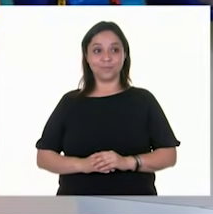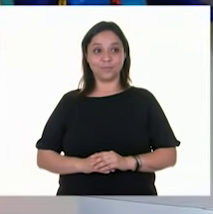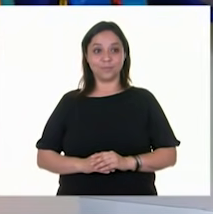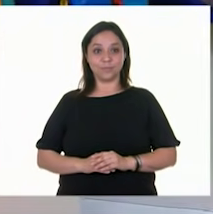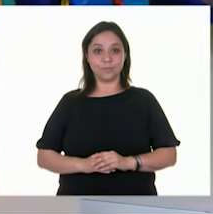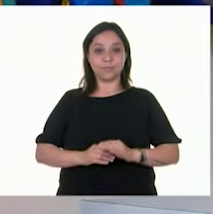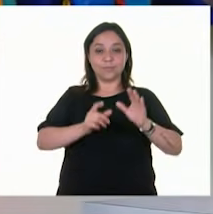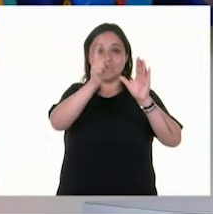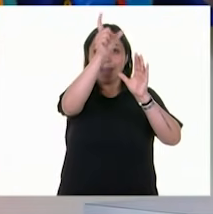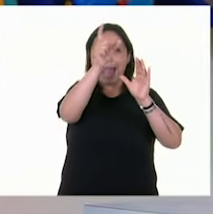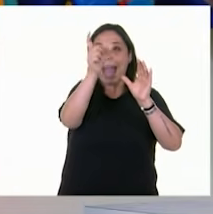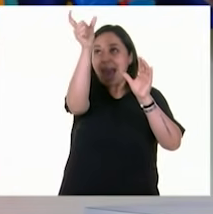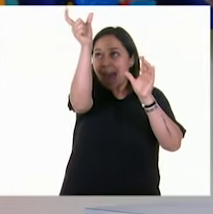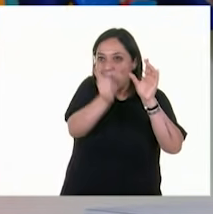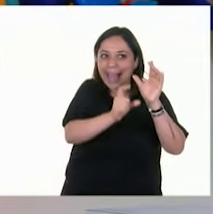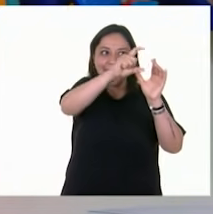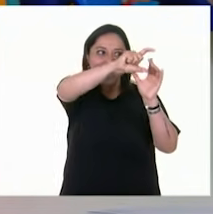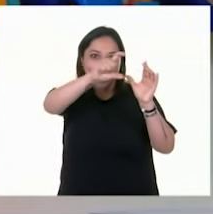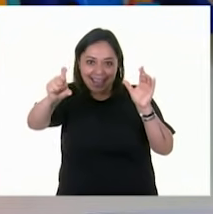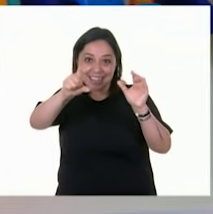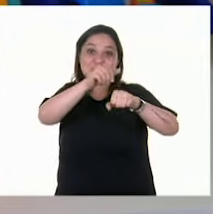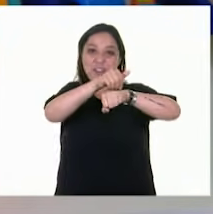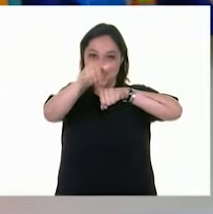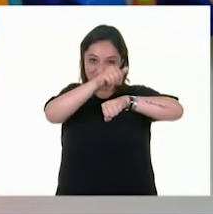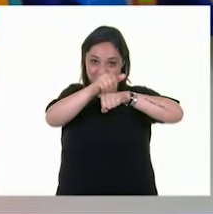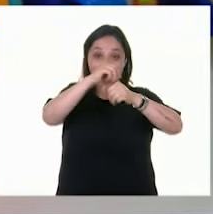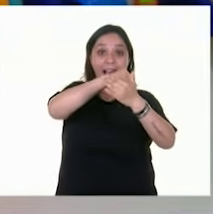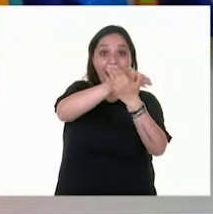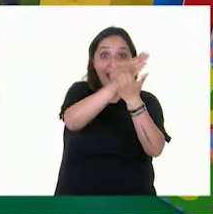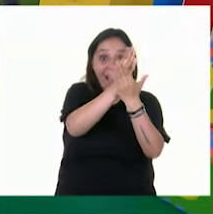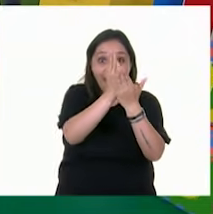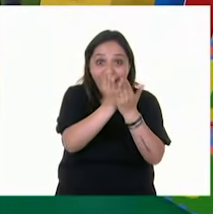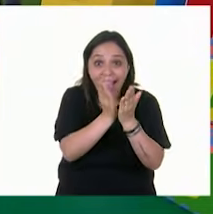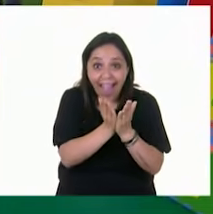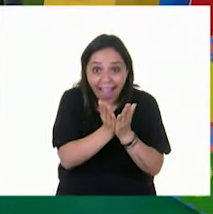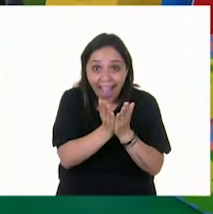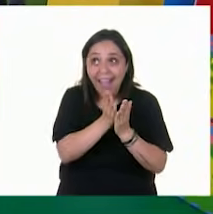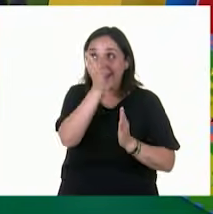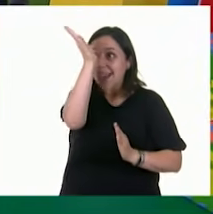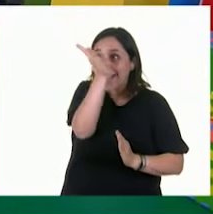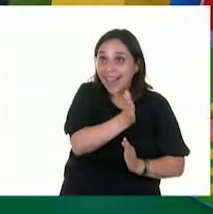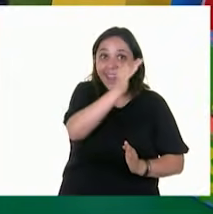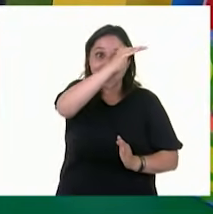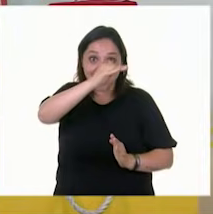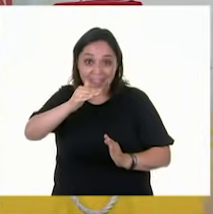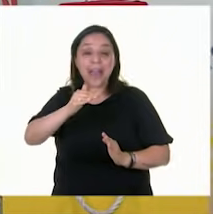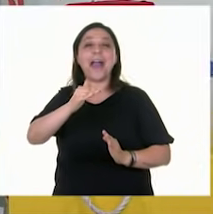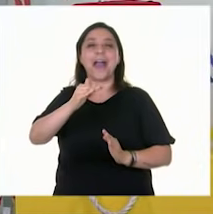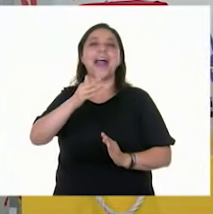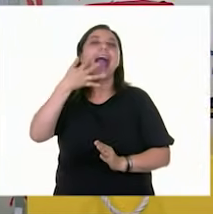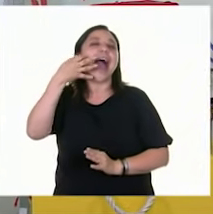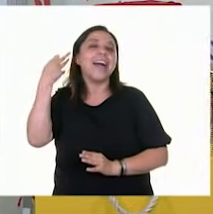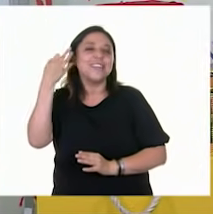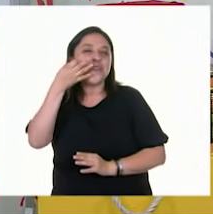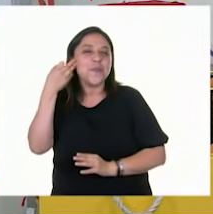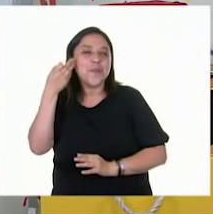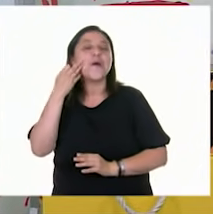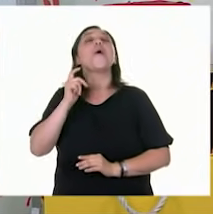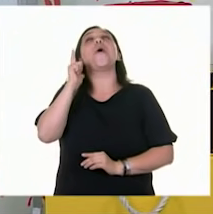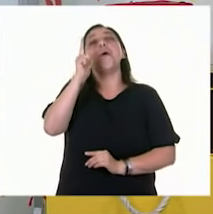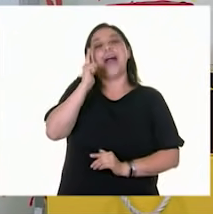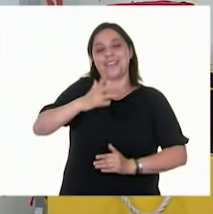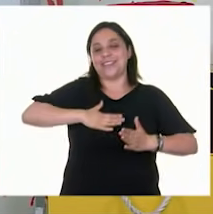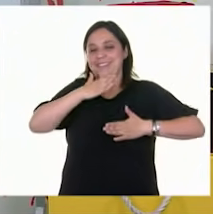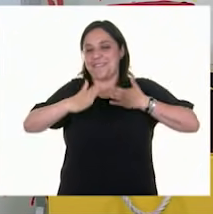Gato de fracciones. ¡Oh, el gato de fracciones! Muy bien. Muy bien. Entonces, este gato de fracciones, esperemos que esté muy divertido